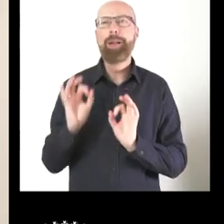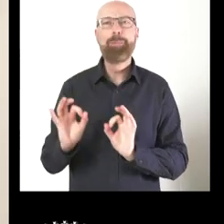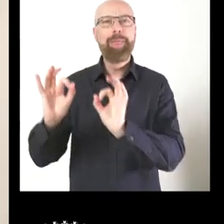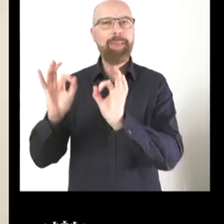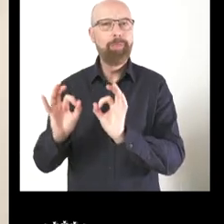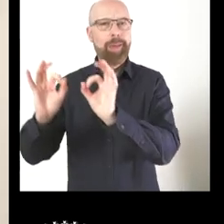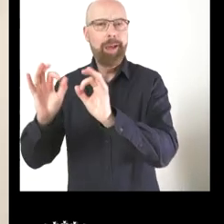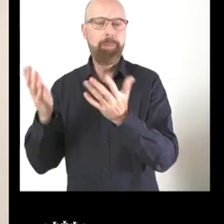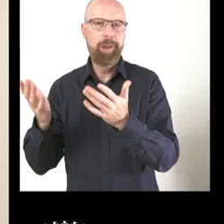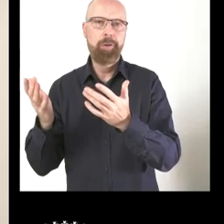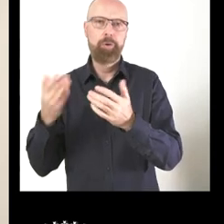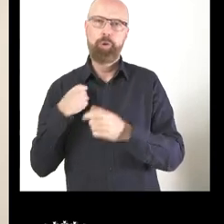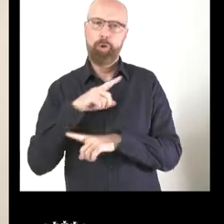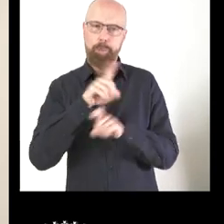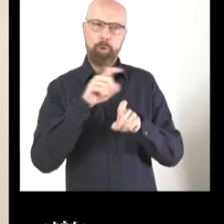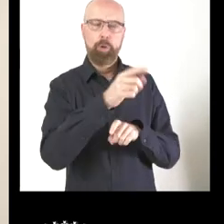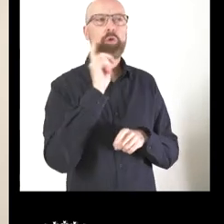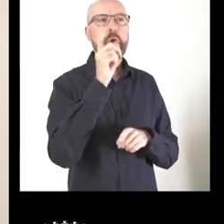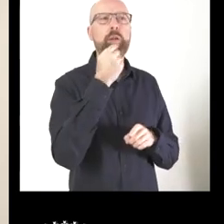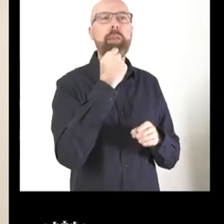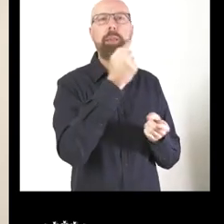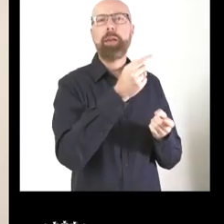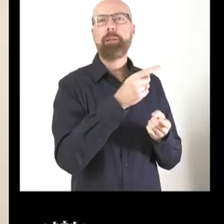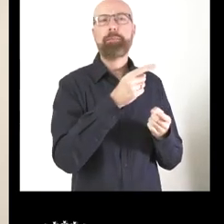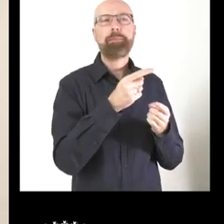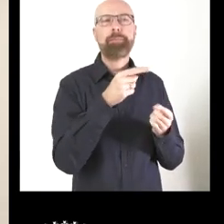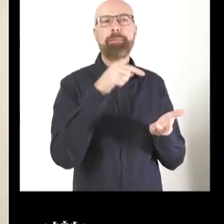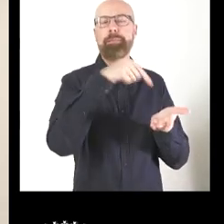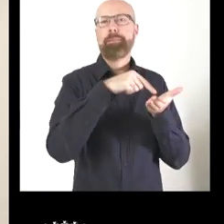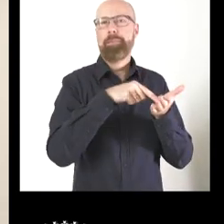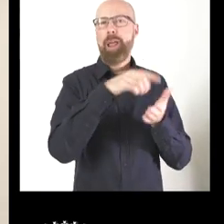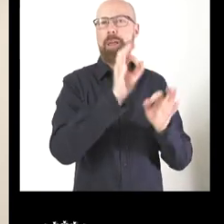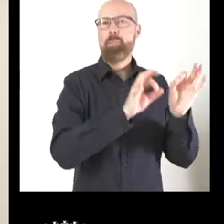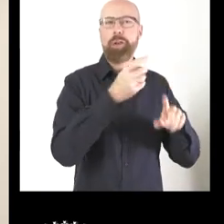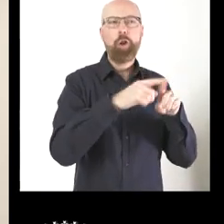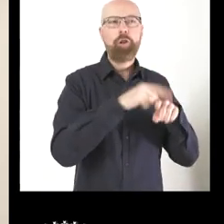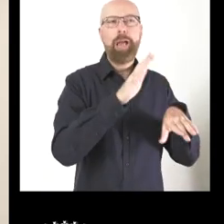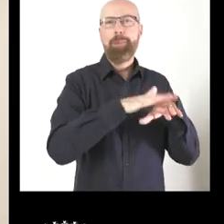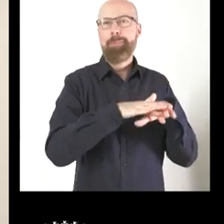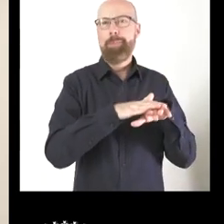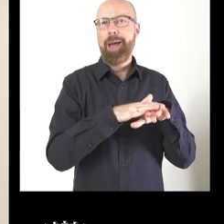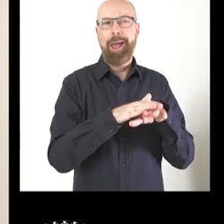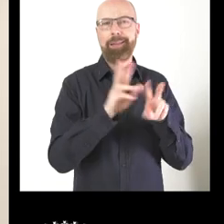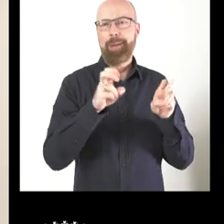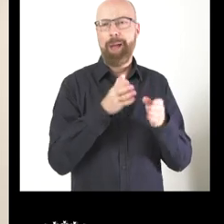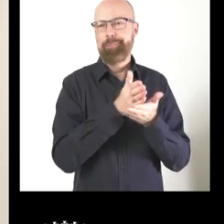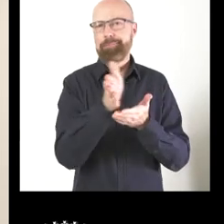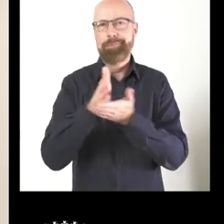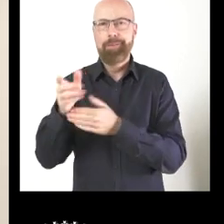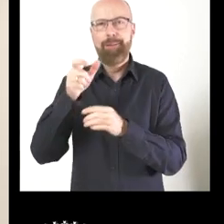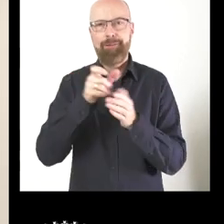las medidas Fiscales beneficiosos para el mundo rural que según Tengo entendido son en todas las provincias de Castilla y león